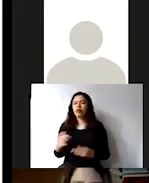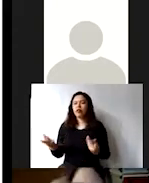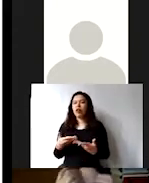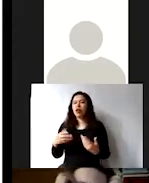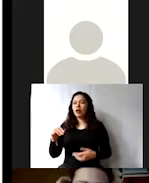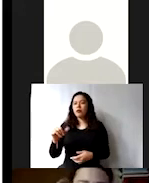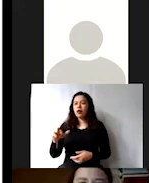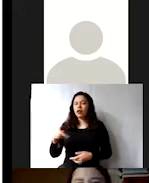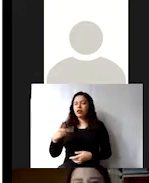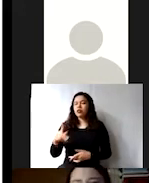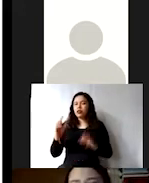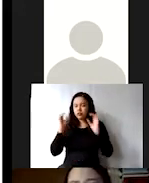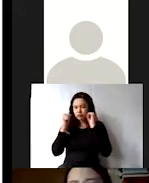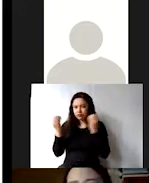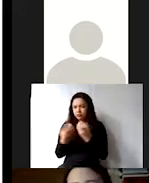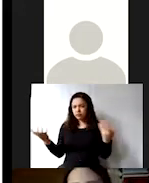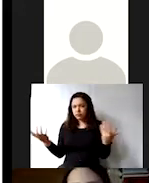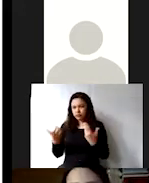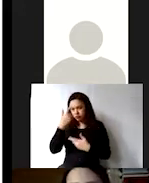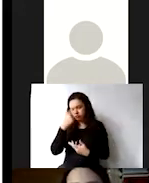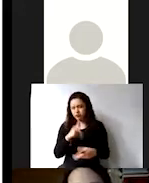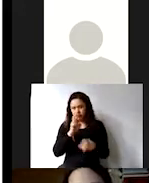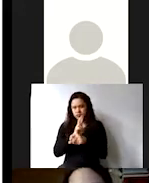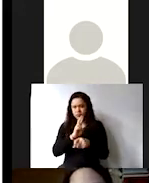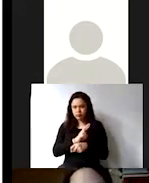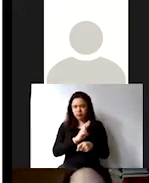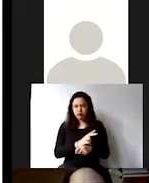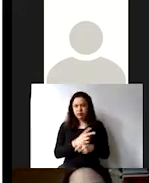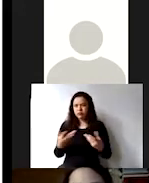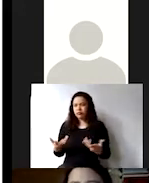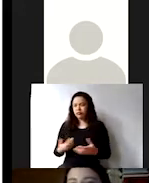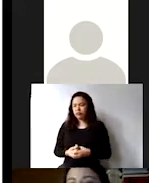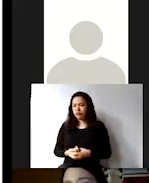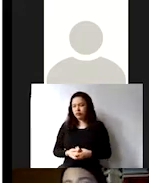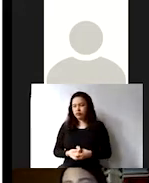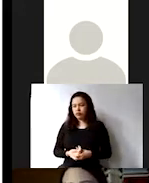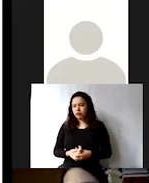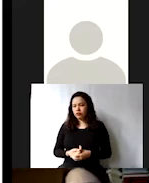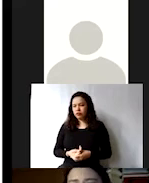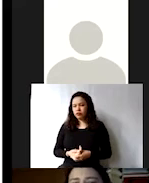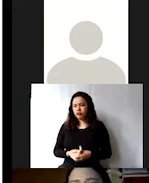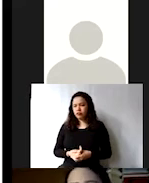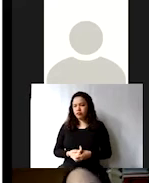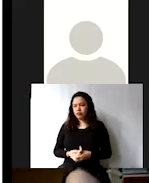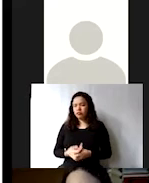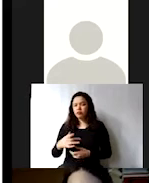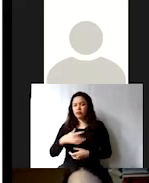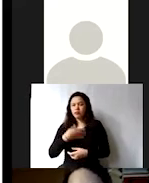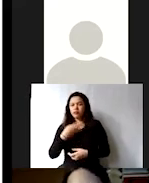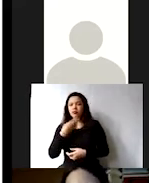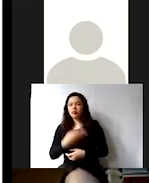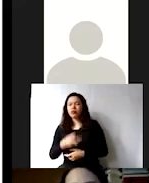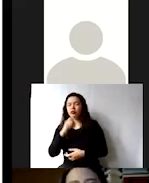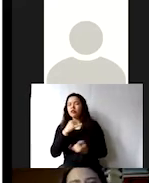en la organización hace, ¿no? Para monitorear que se esté, pues que tanto haya satisfacción como que se estén cumpliendo